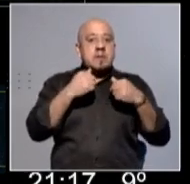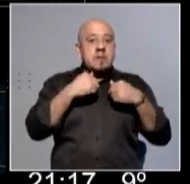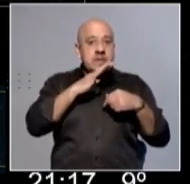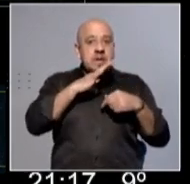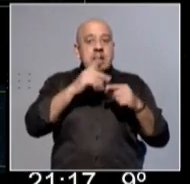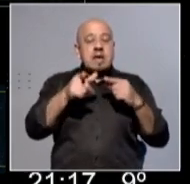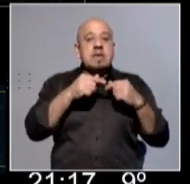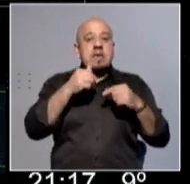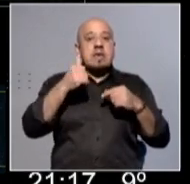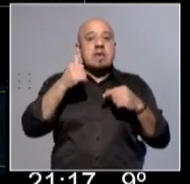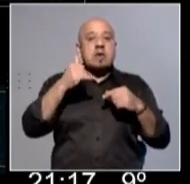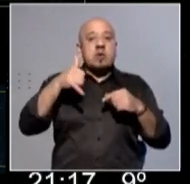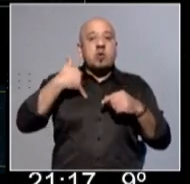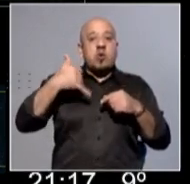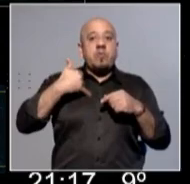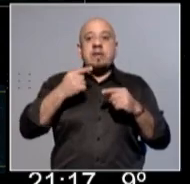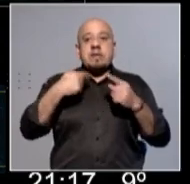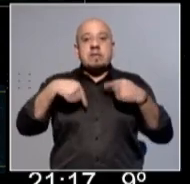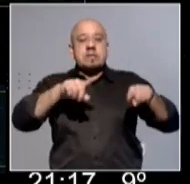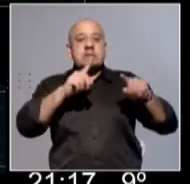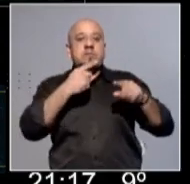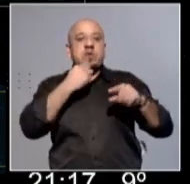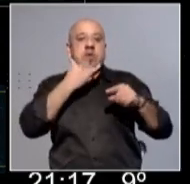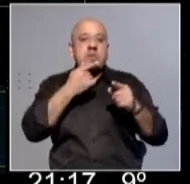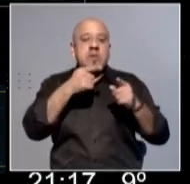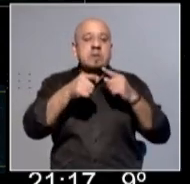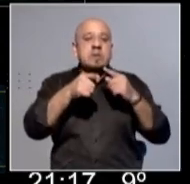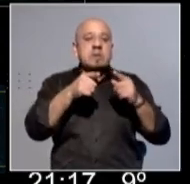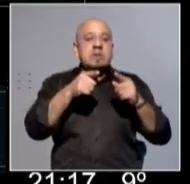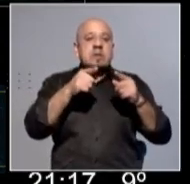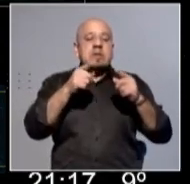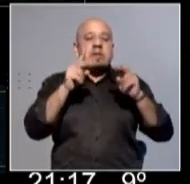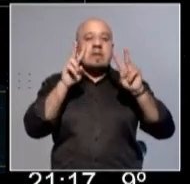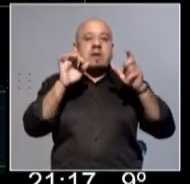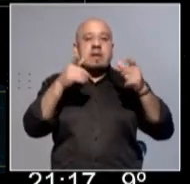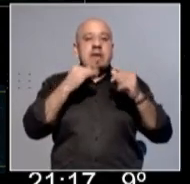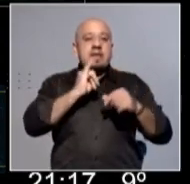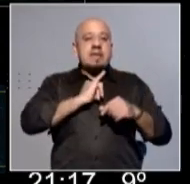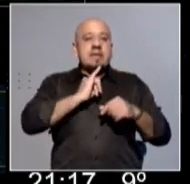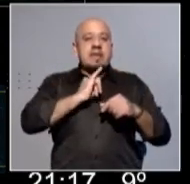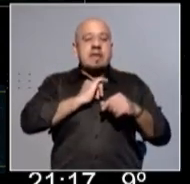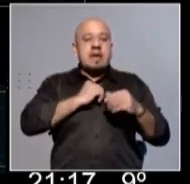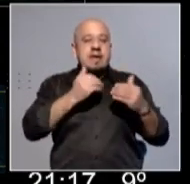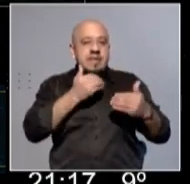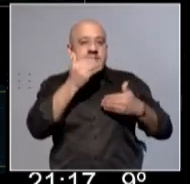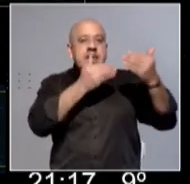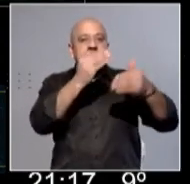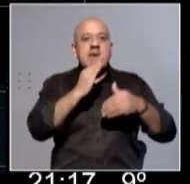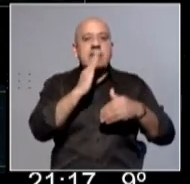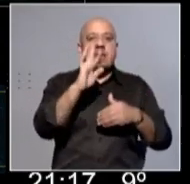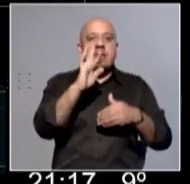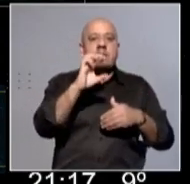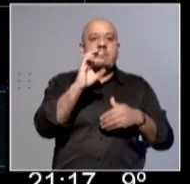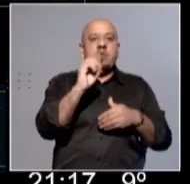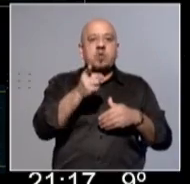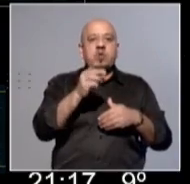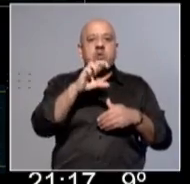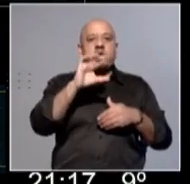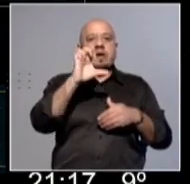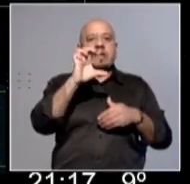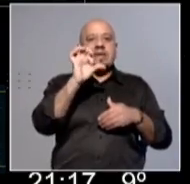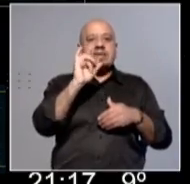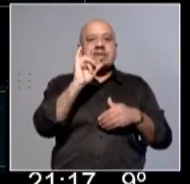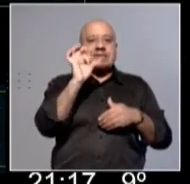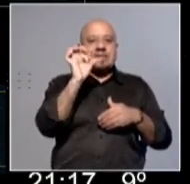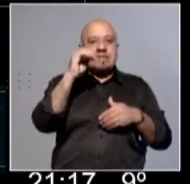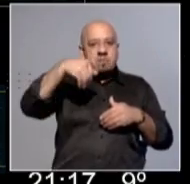hay referentes jóvenes más ligados al progresismo, y con el progresismo me refiero a movimientos y partidos políticos amplios que